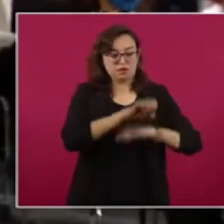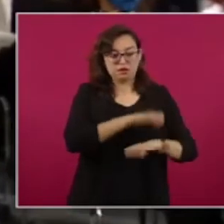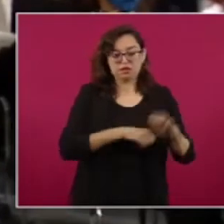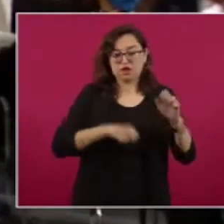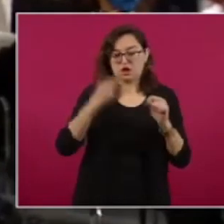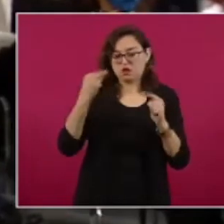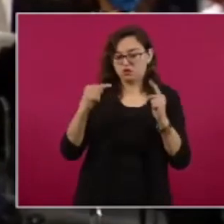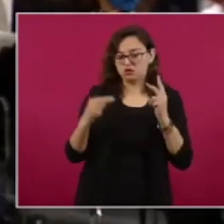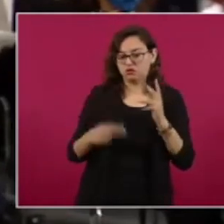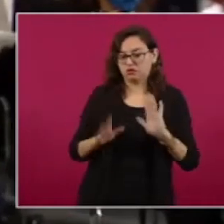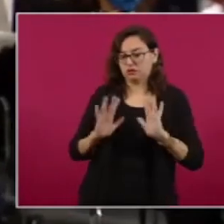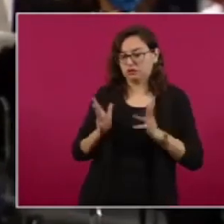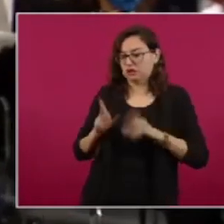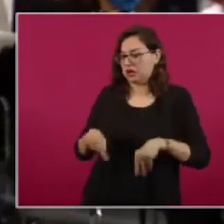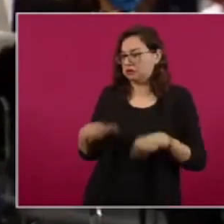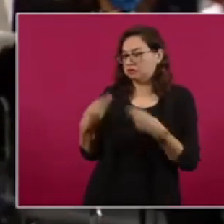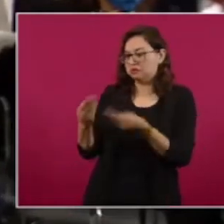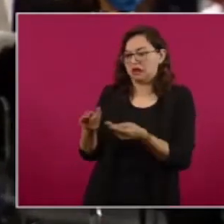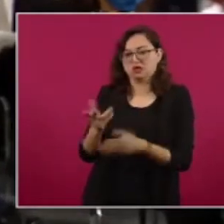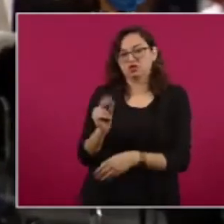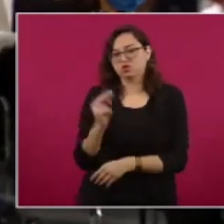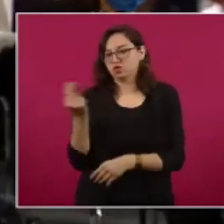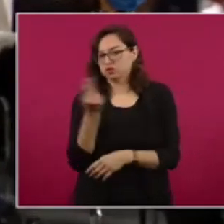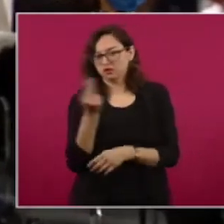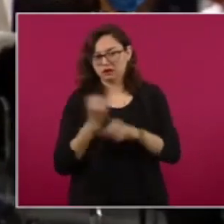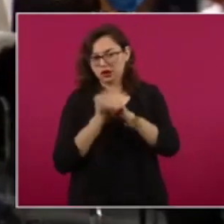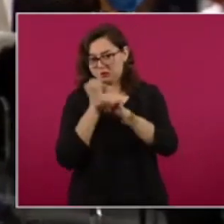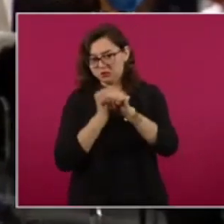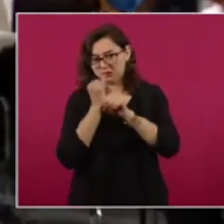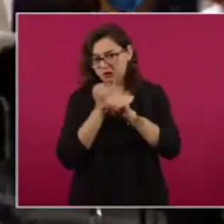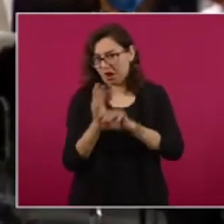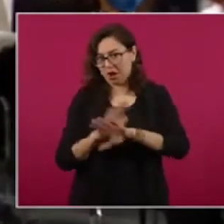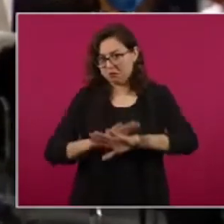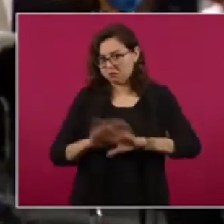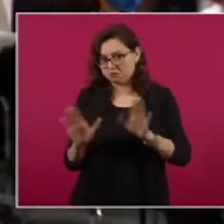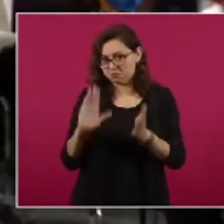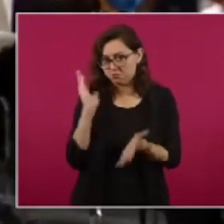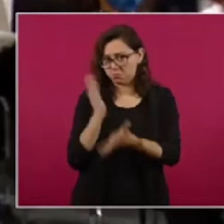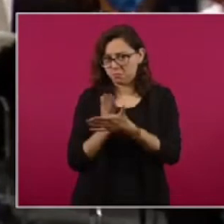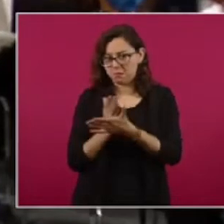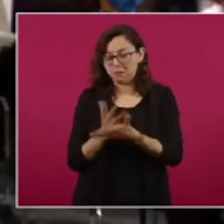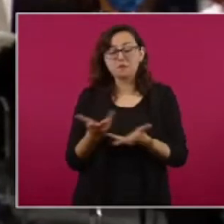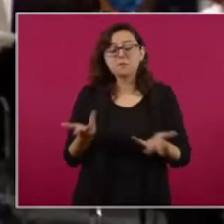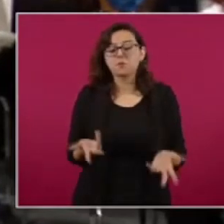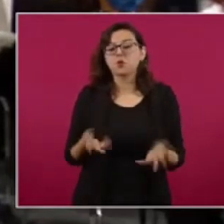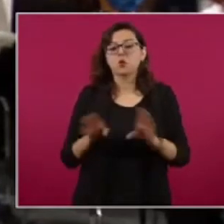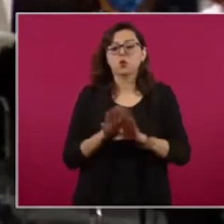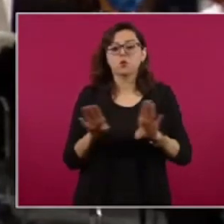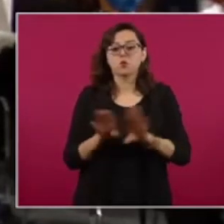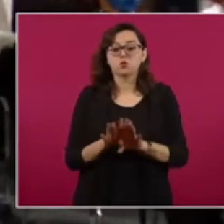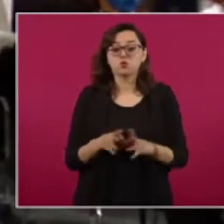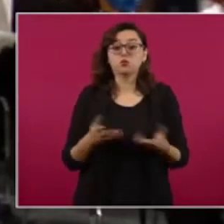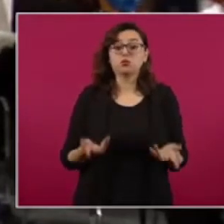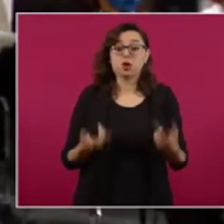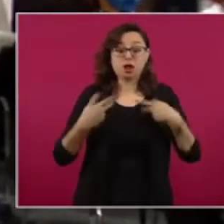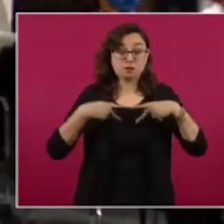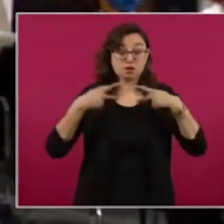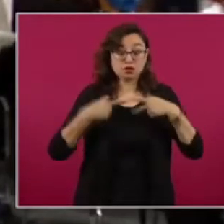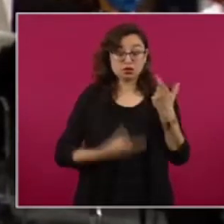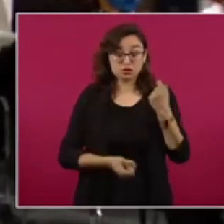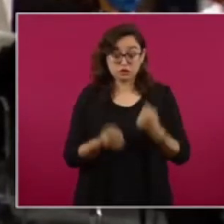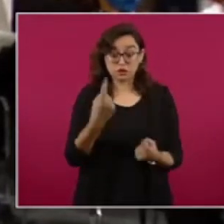son las personas que se corrompieron, y si aquí en este caso ya hay detenciones